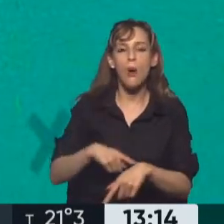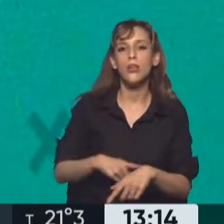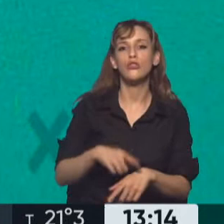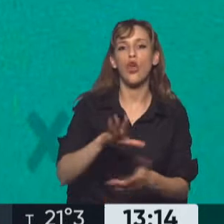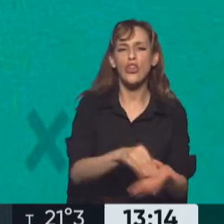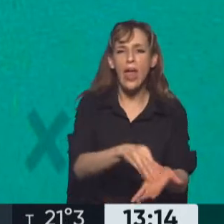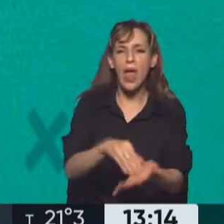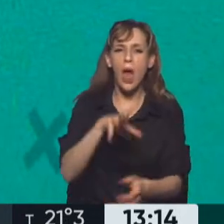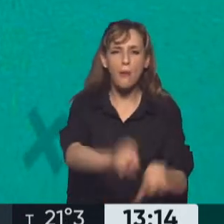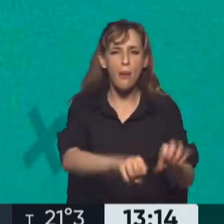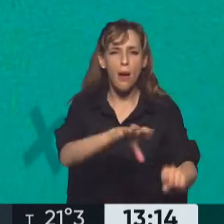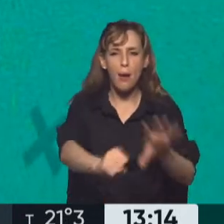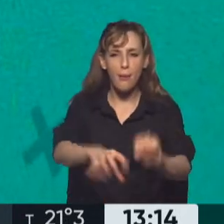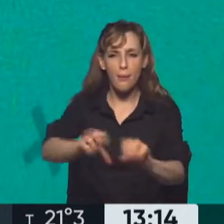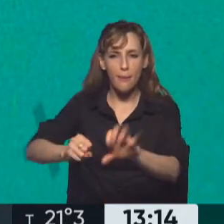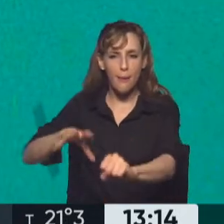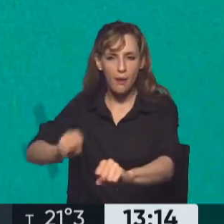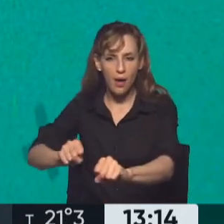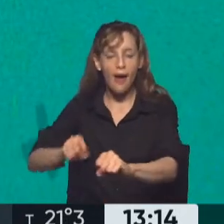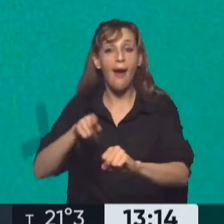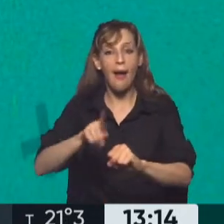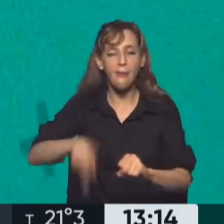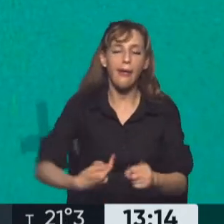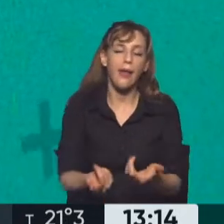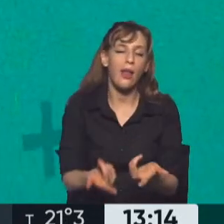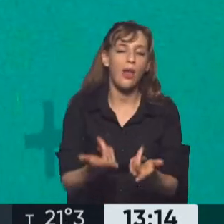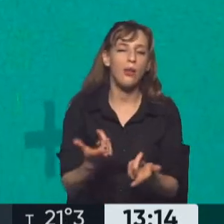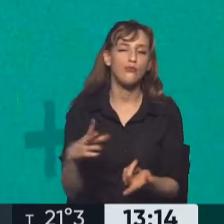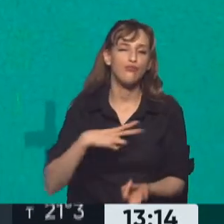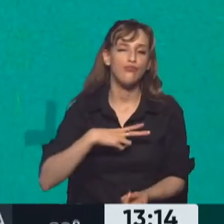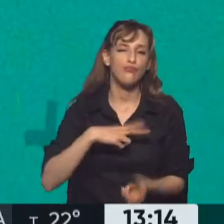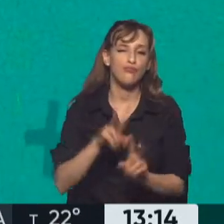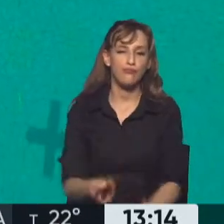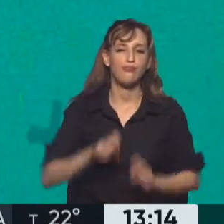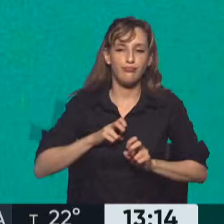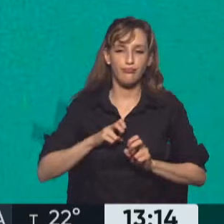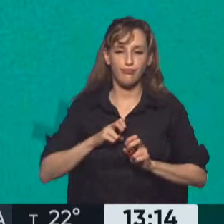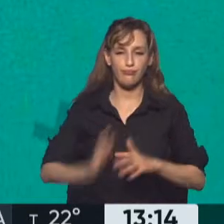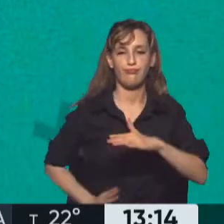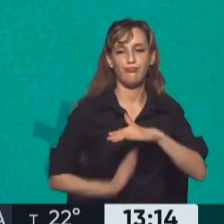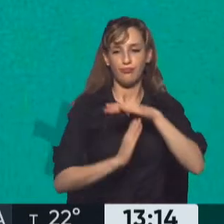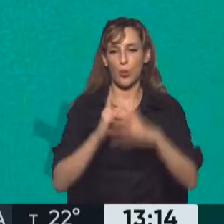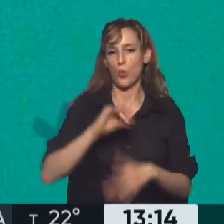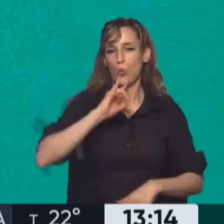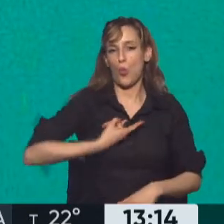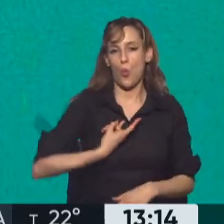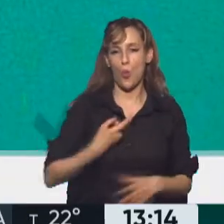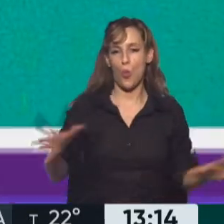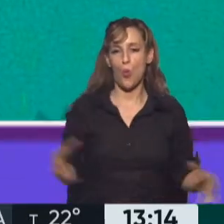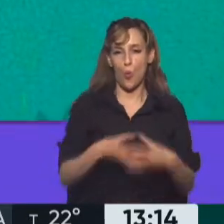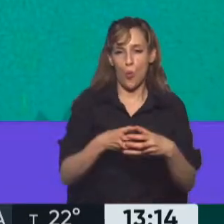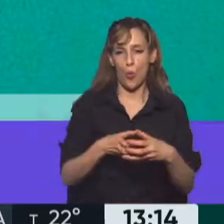terratenientes. Y de ahí apareció un proceso de concentración de la riqueza que en nuestra región, en el Cono Sur y también particularmente en Argentina, no